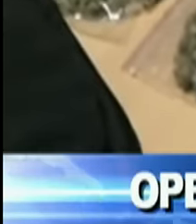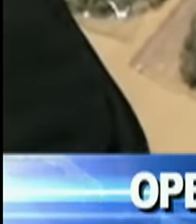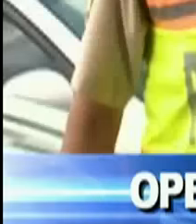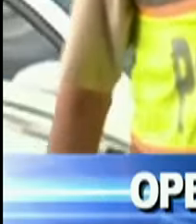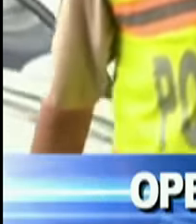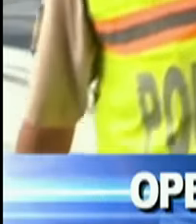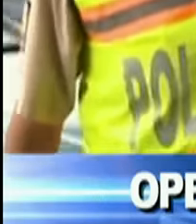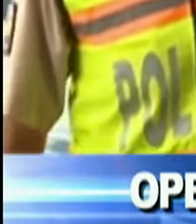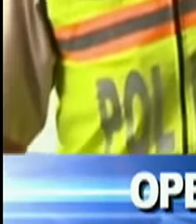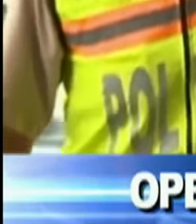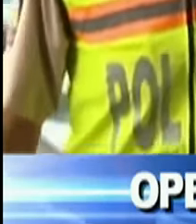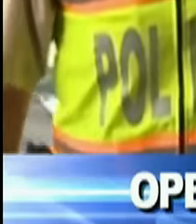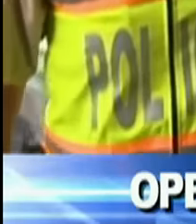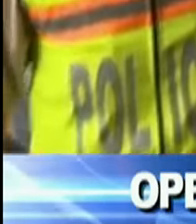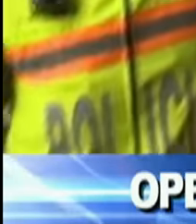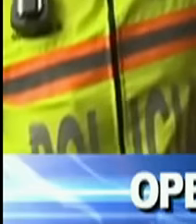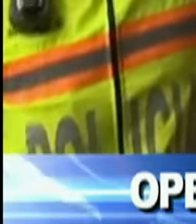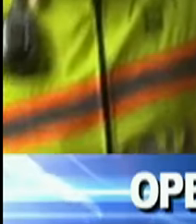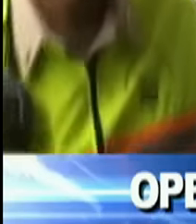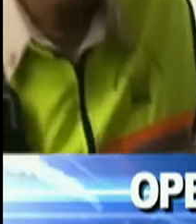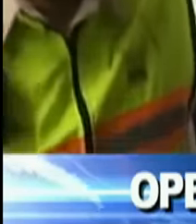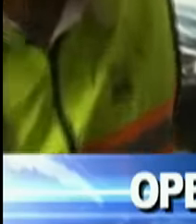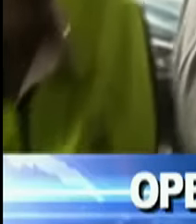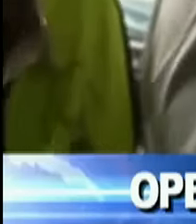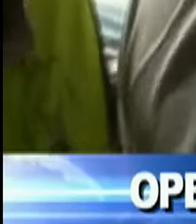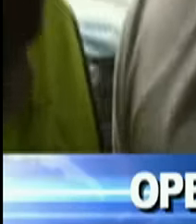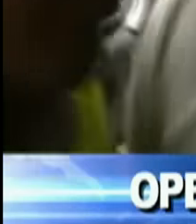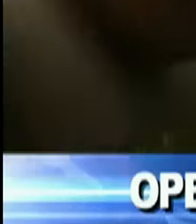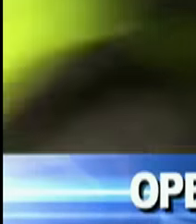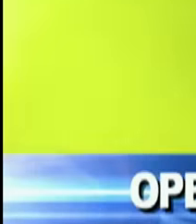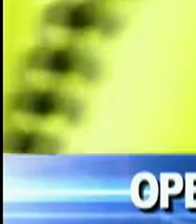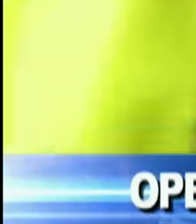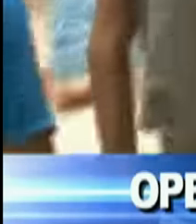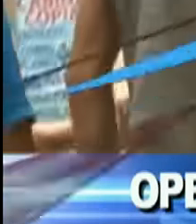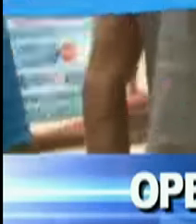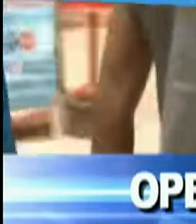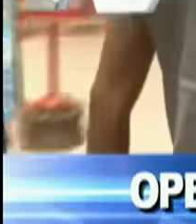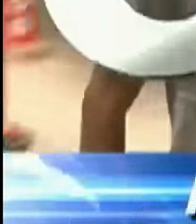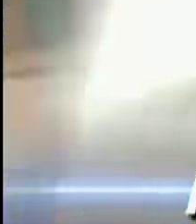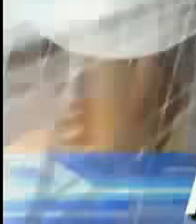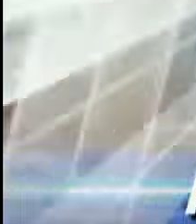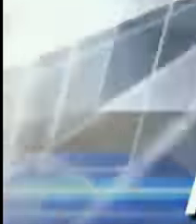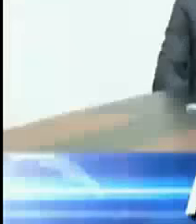alcaloide fueron detenidos en Pichincha.